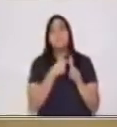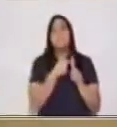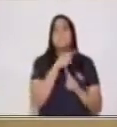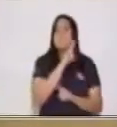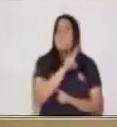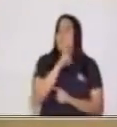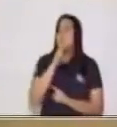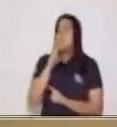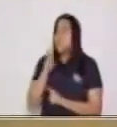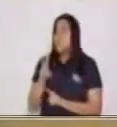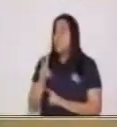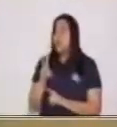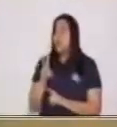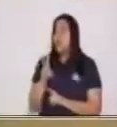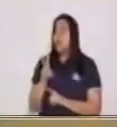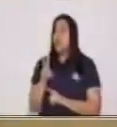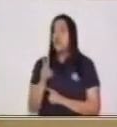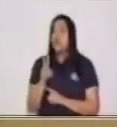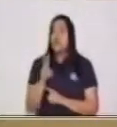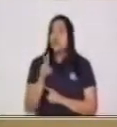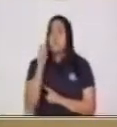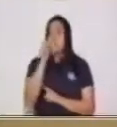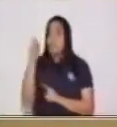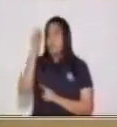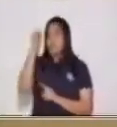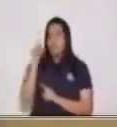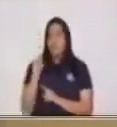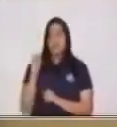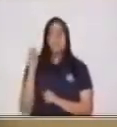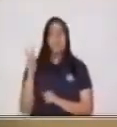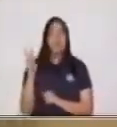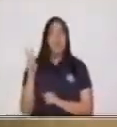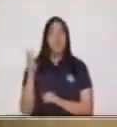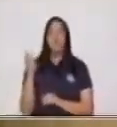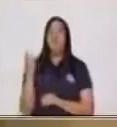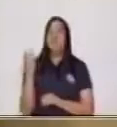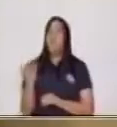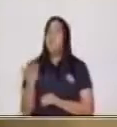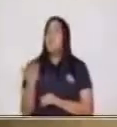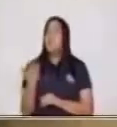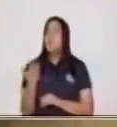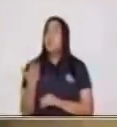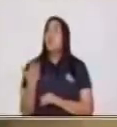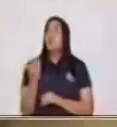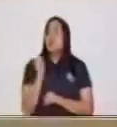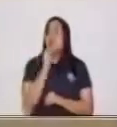36 más 22 dividido 2, eso nos va a dar 29.